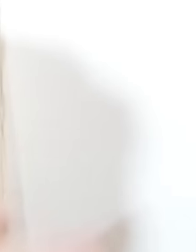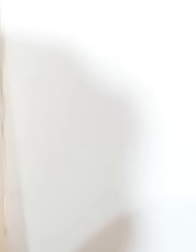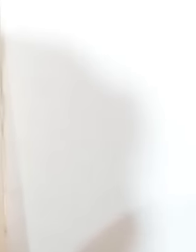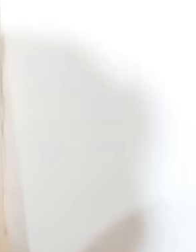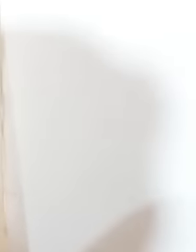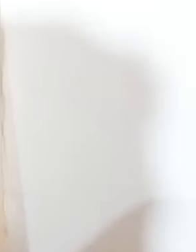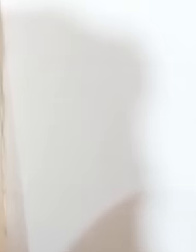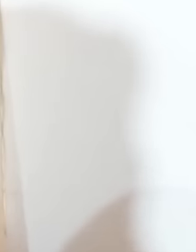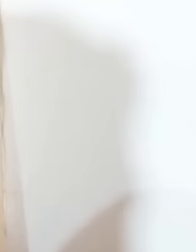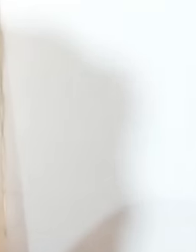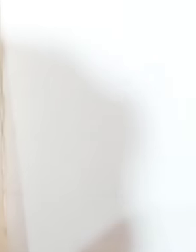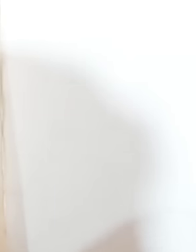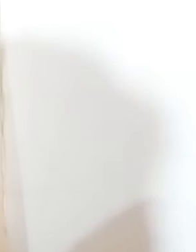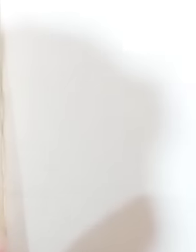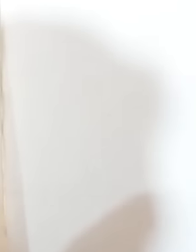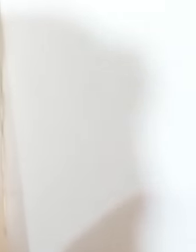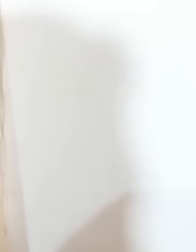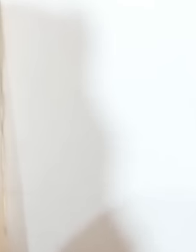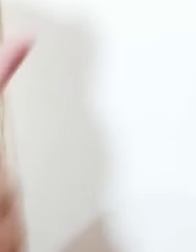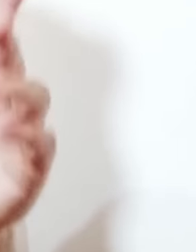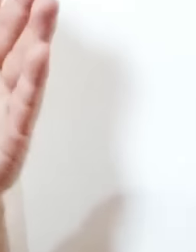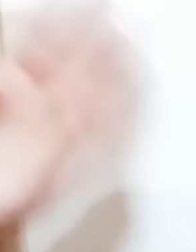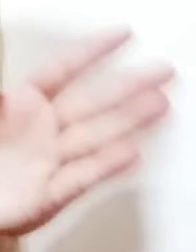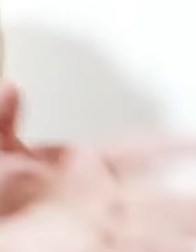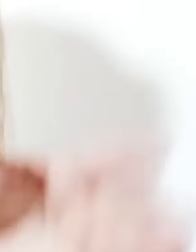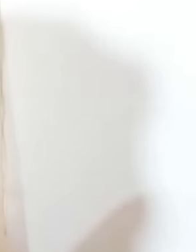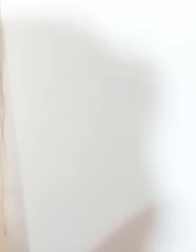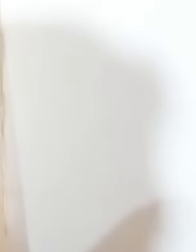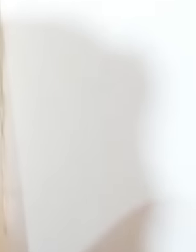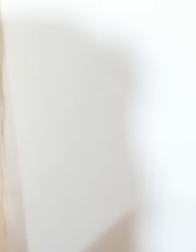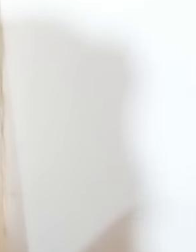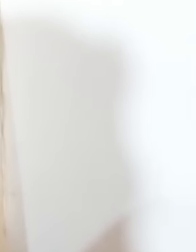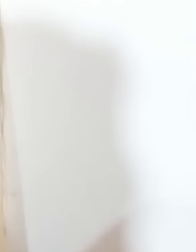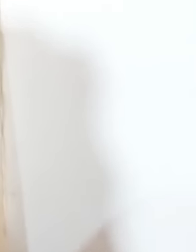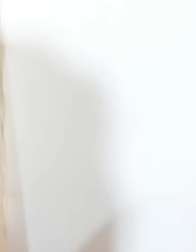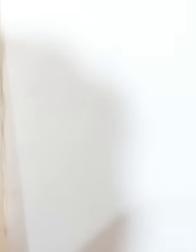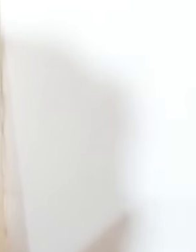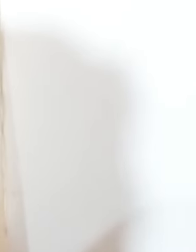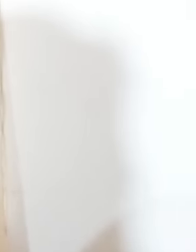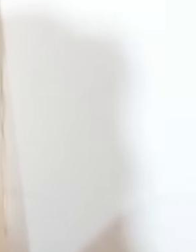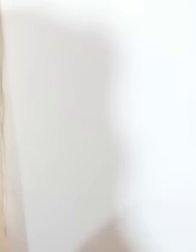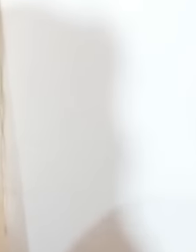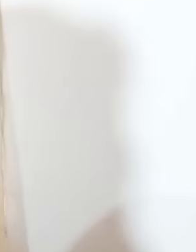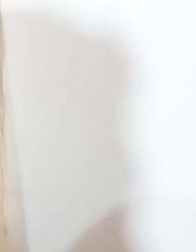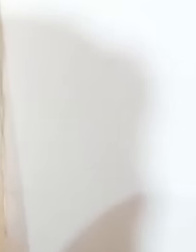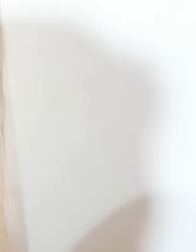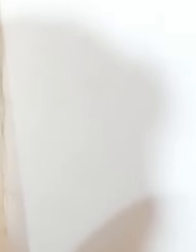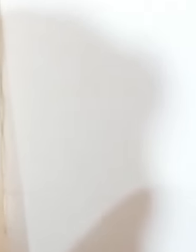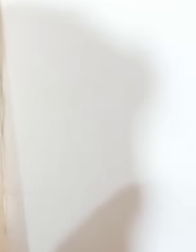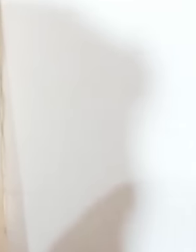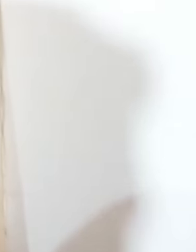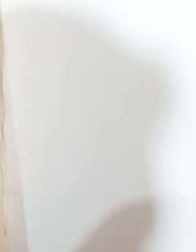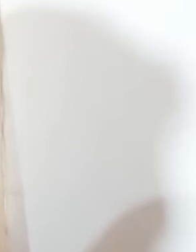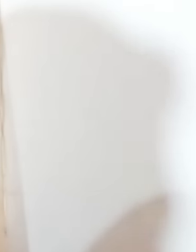se va de impuestos, sin ninguna duda, y también mejorar esa estructura, como dijo hace un rato. Dale